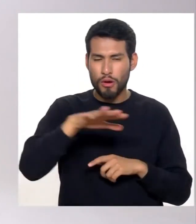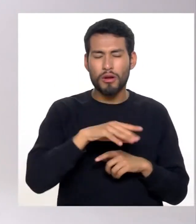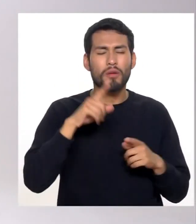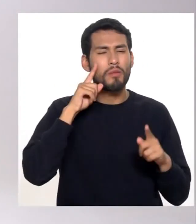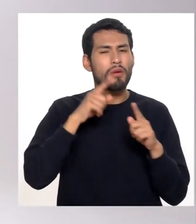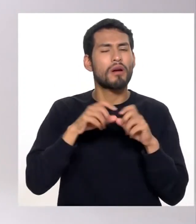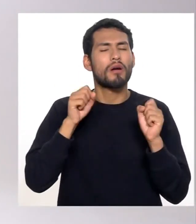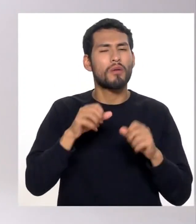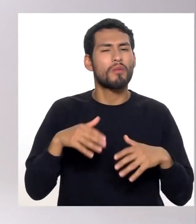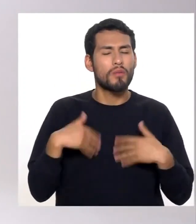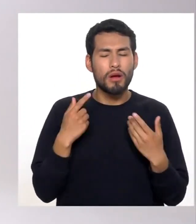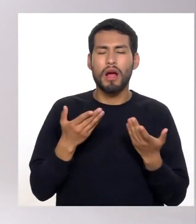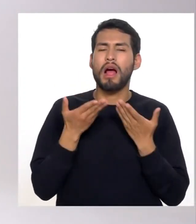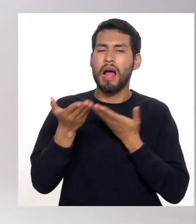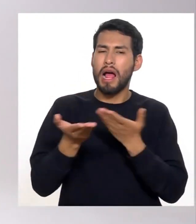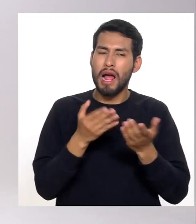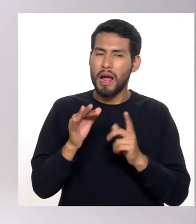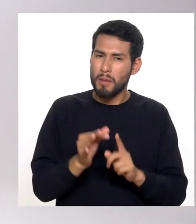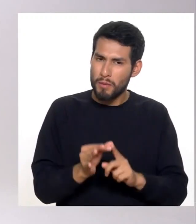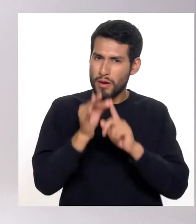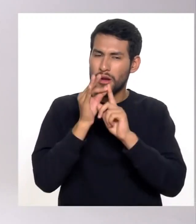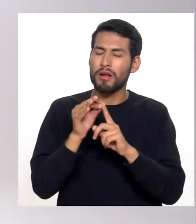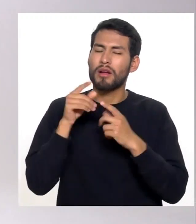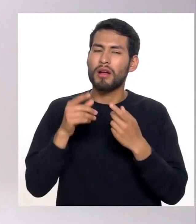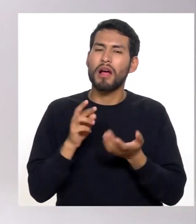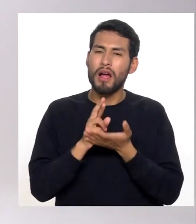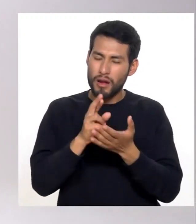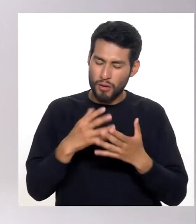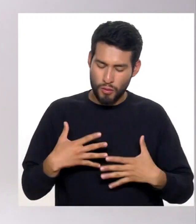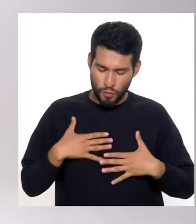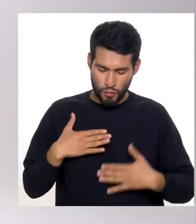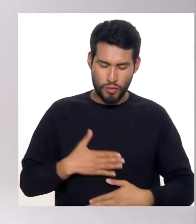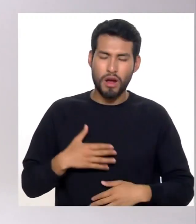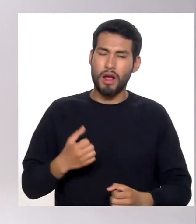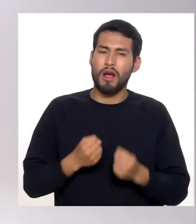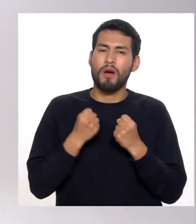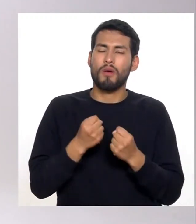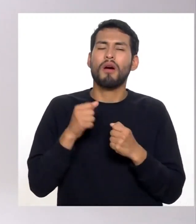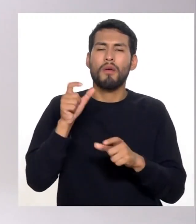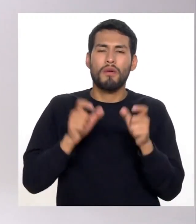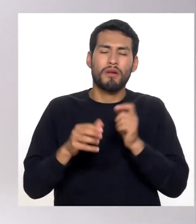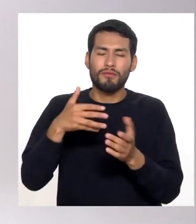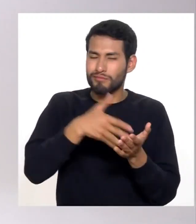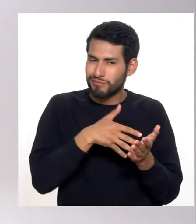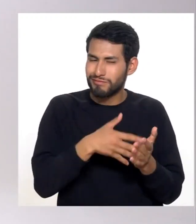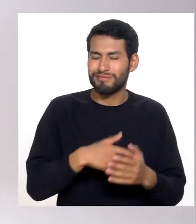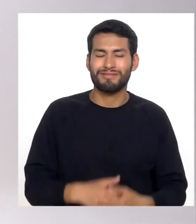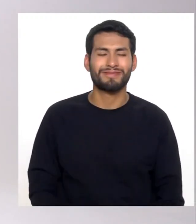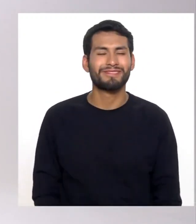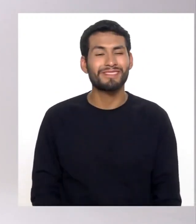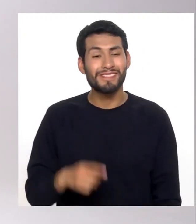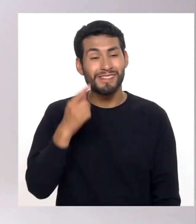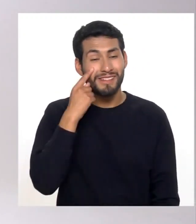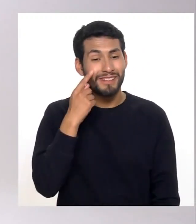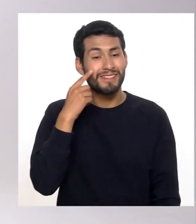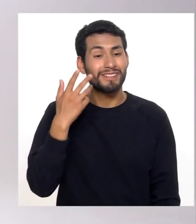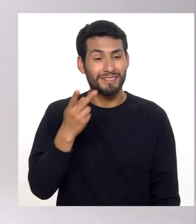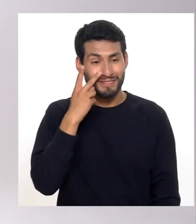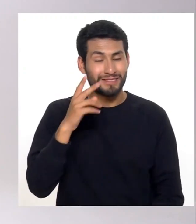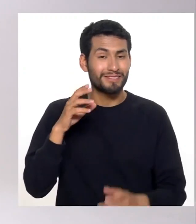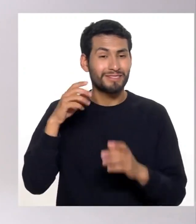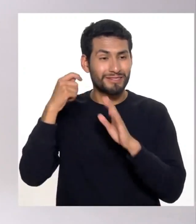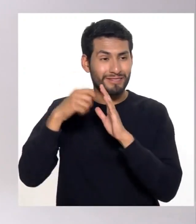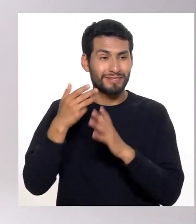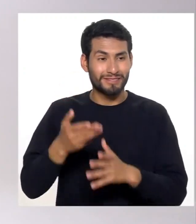que buscan brindar servicios especializados en rehabilitación a poblaciones vulnerables. Conozcamos más